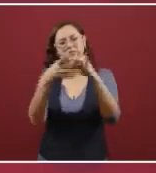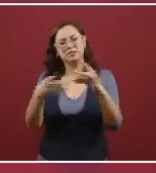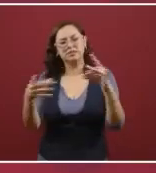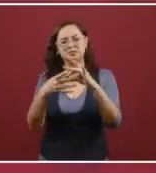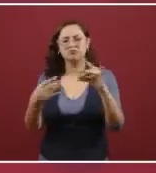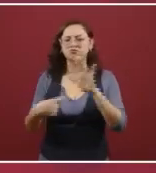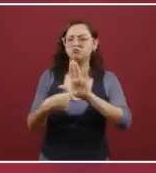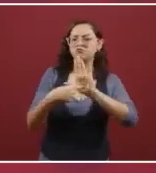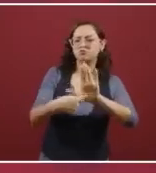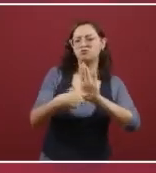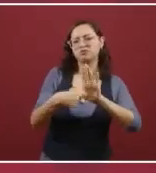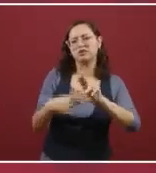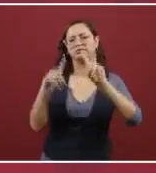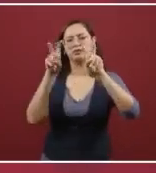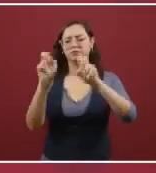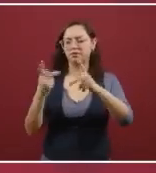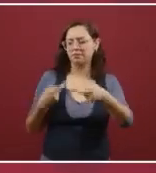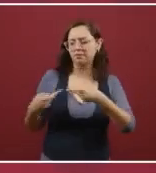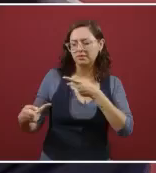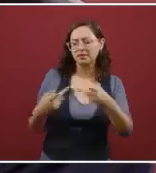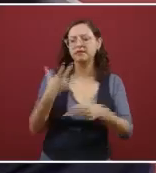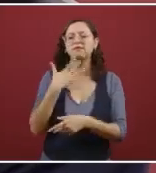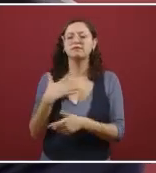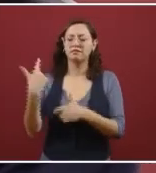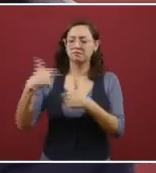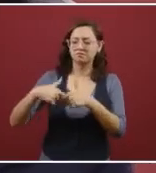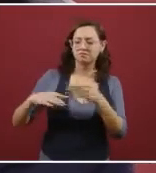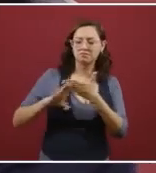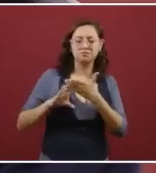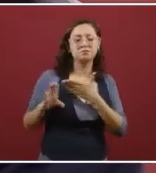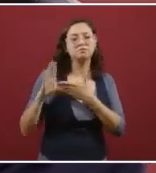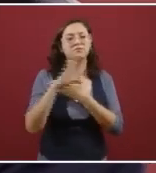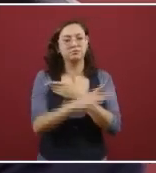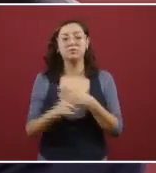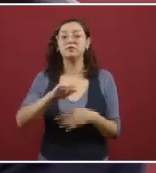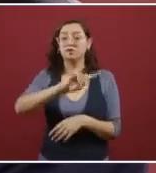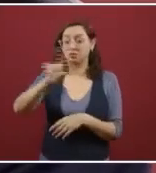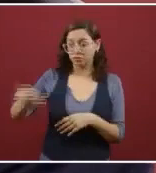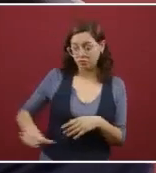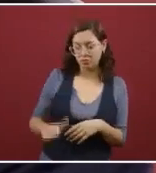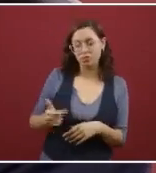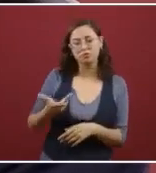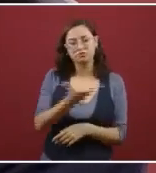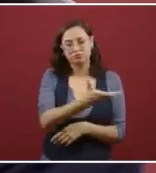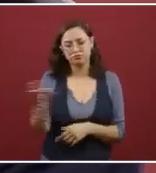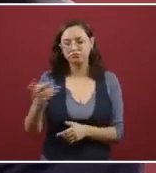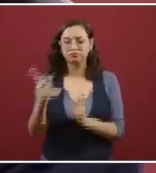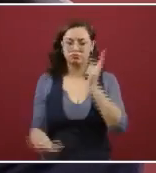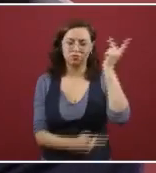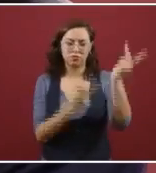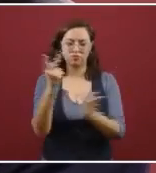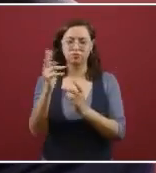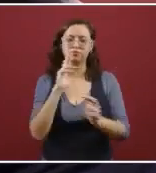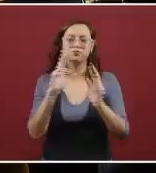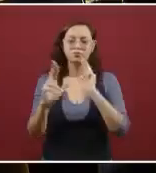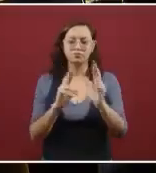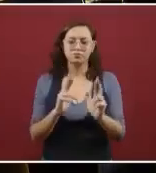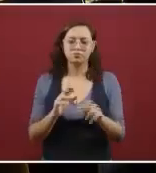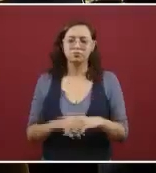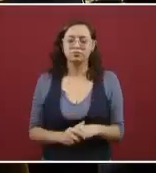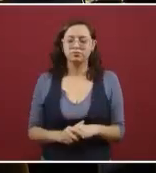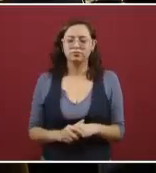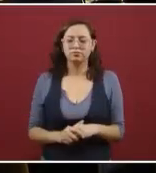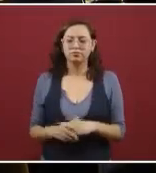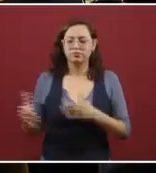llevando a cabo este plan, abrimos la sesión, como siempre, de preguntas y respuestas.